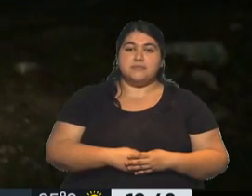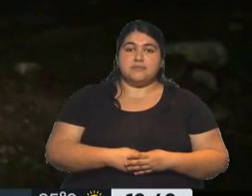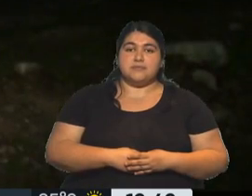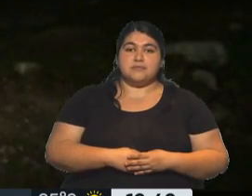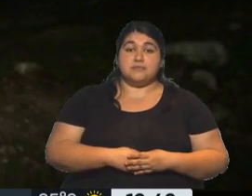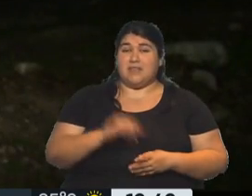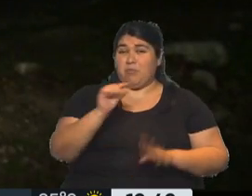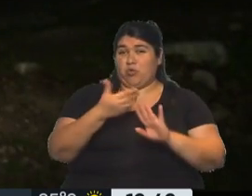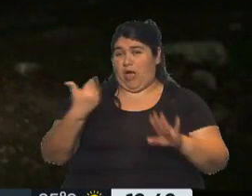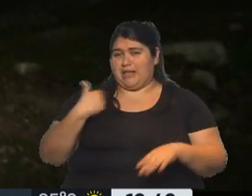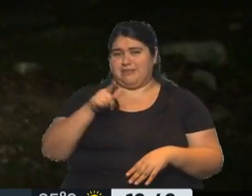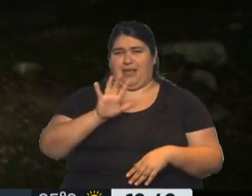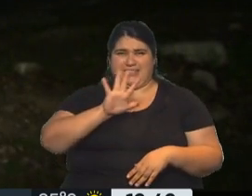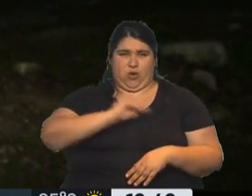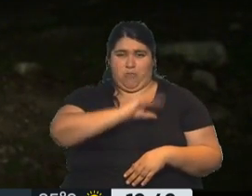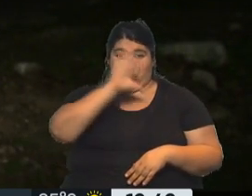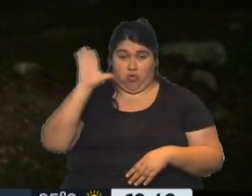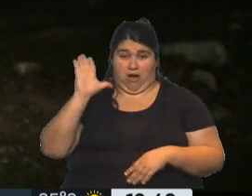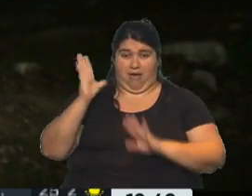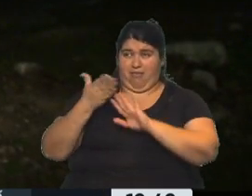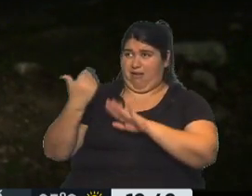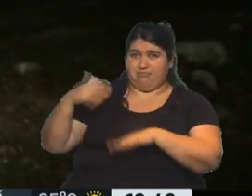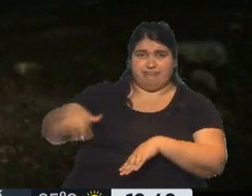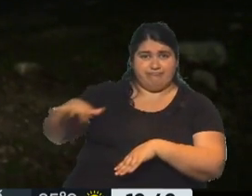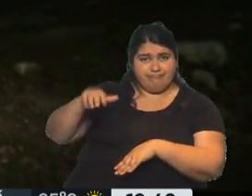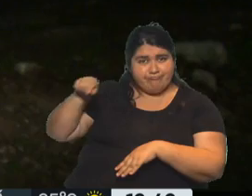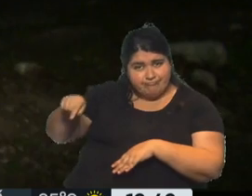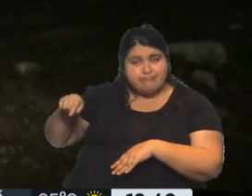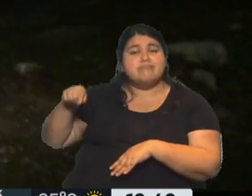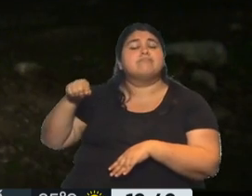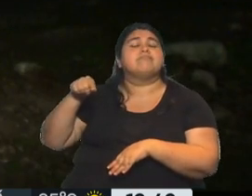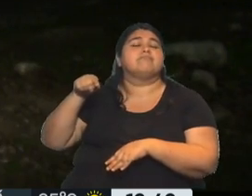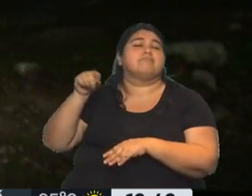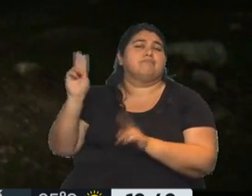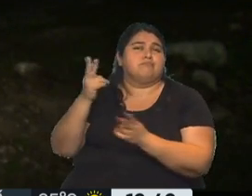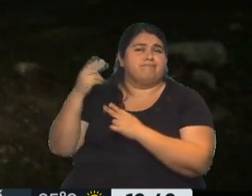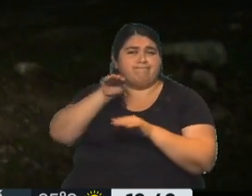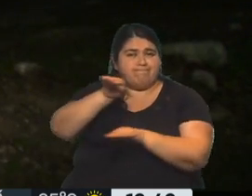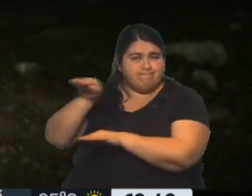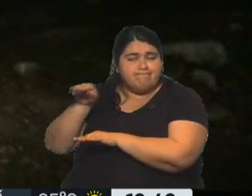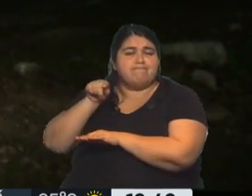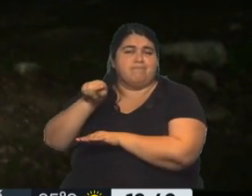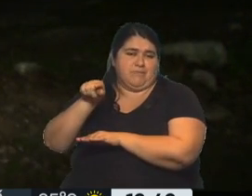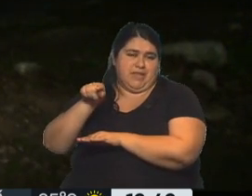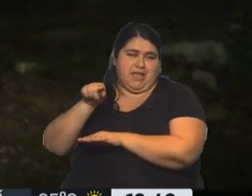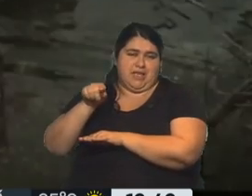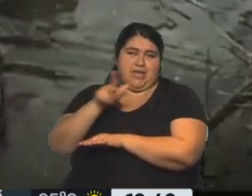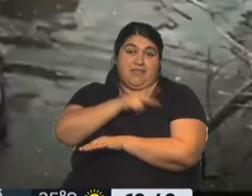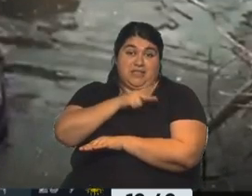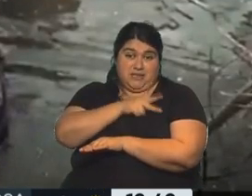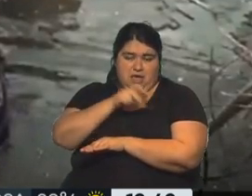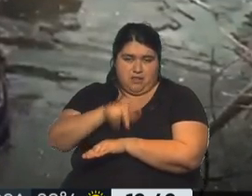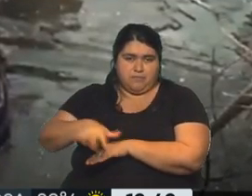Minutos antes de las 5 de la madrugada, a mi espalda se encuentra la morgue judicial de Esquer, en el interior del